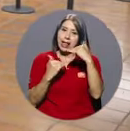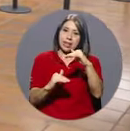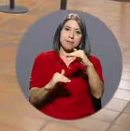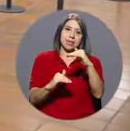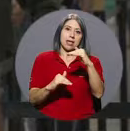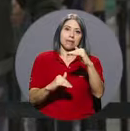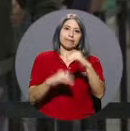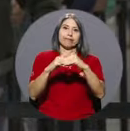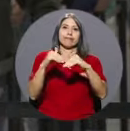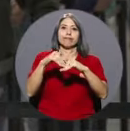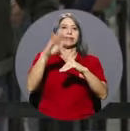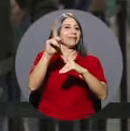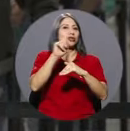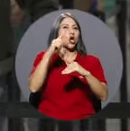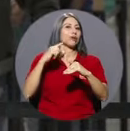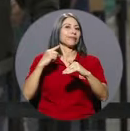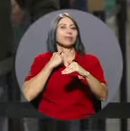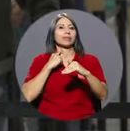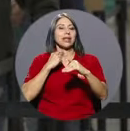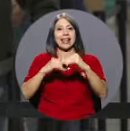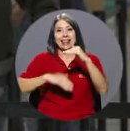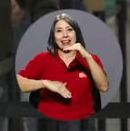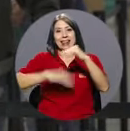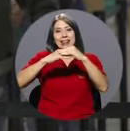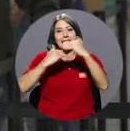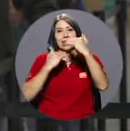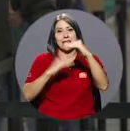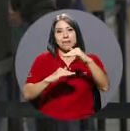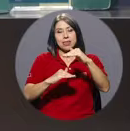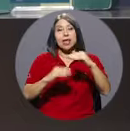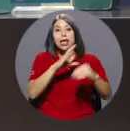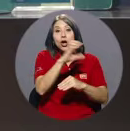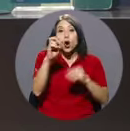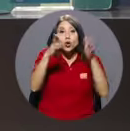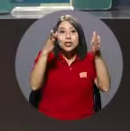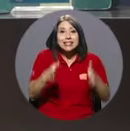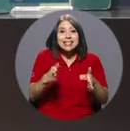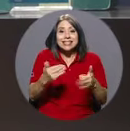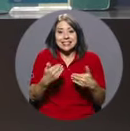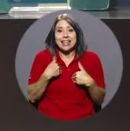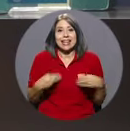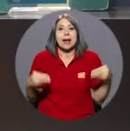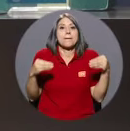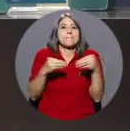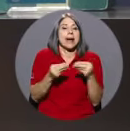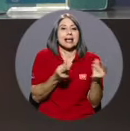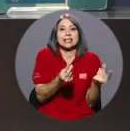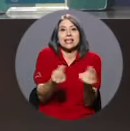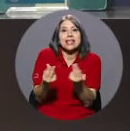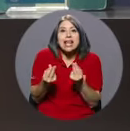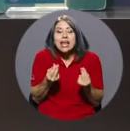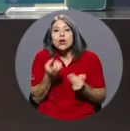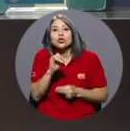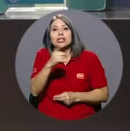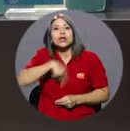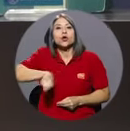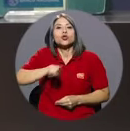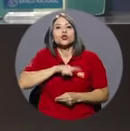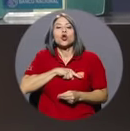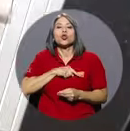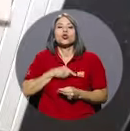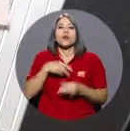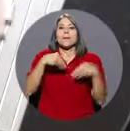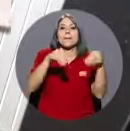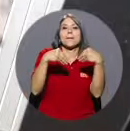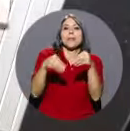límite. Los costarricenses tendrían mucho más dinero, mucho más plata en sus manos si le ponemos